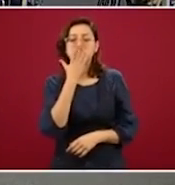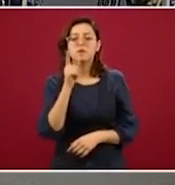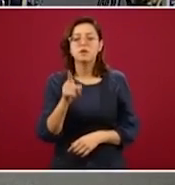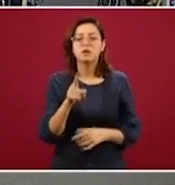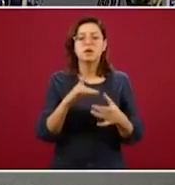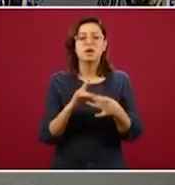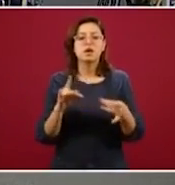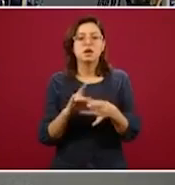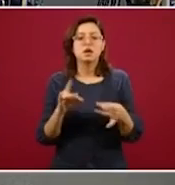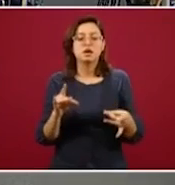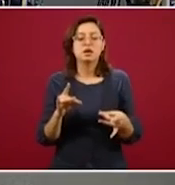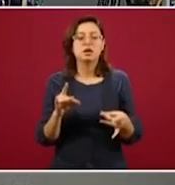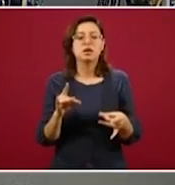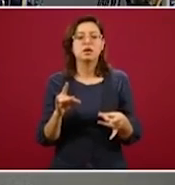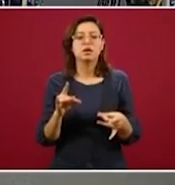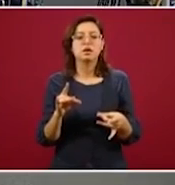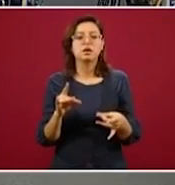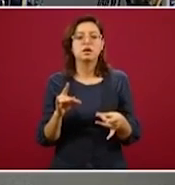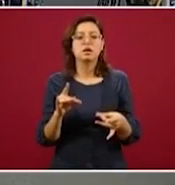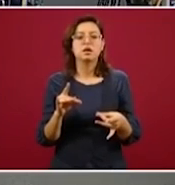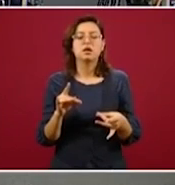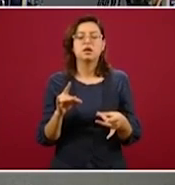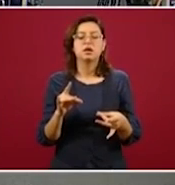es para